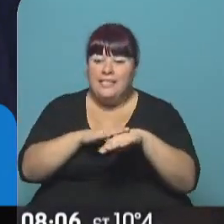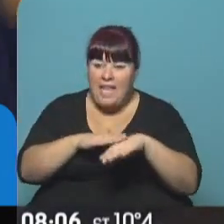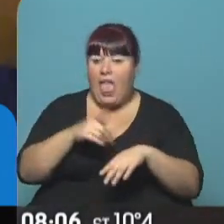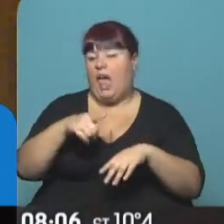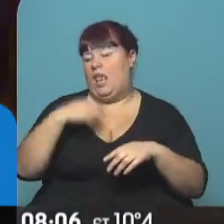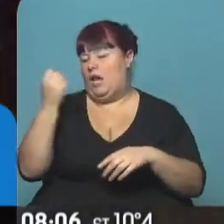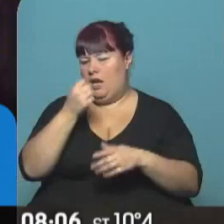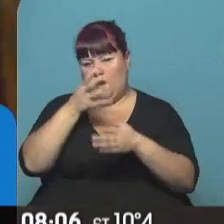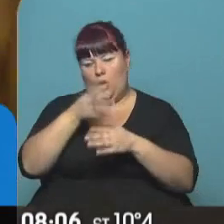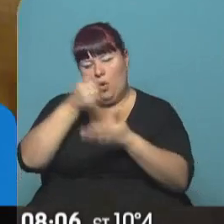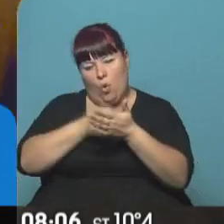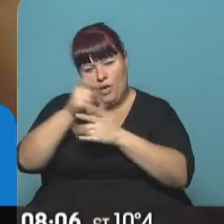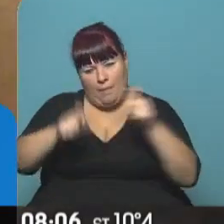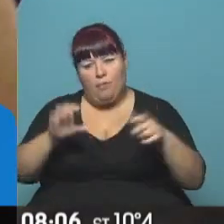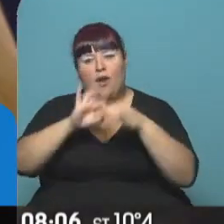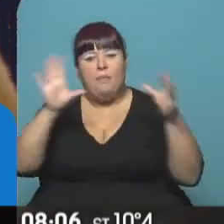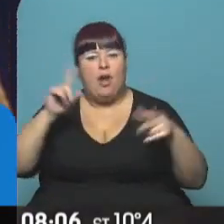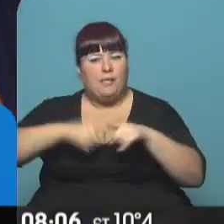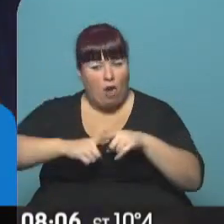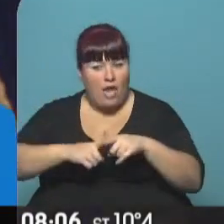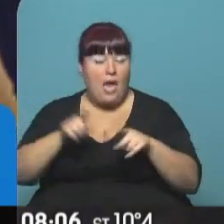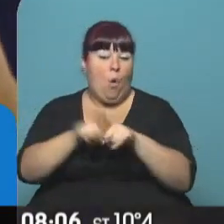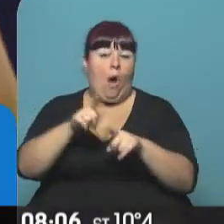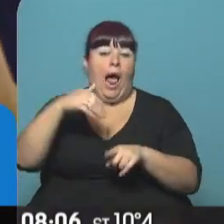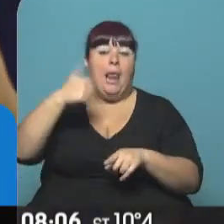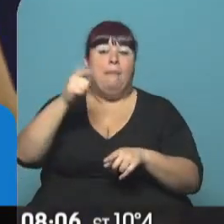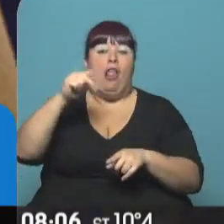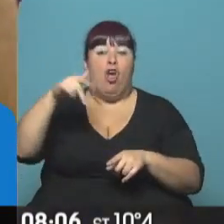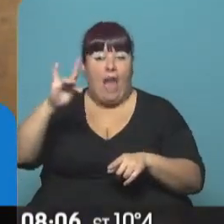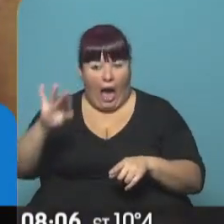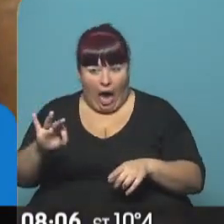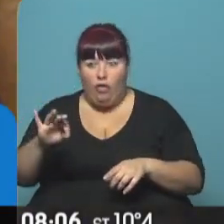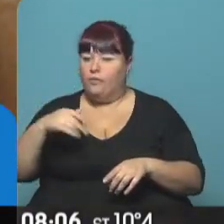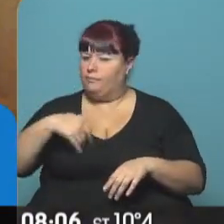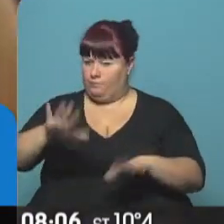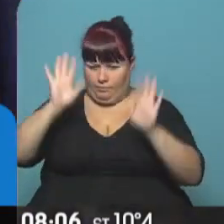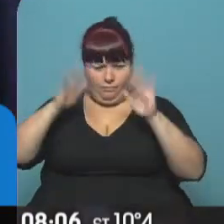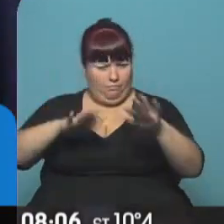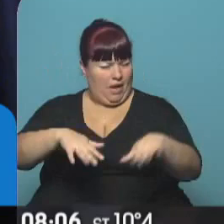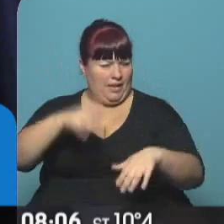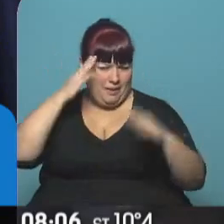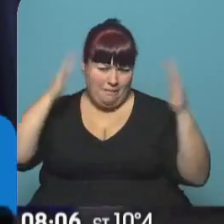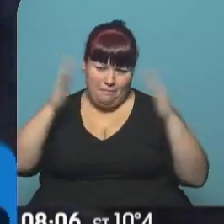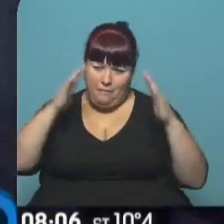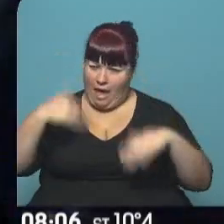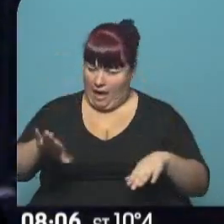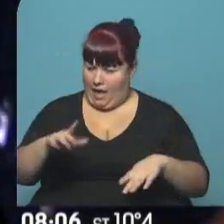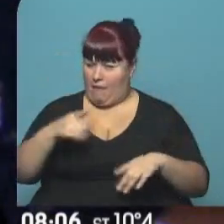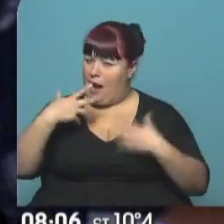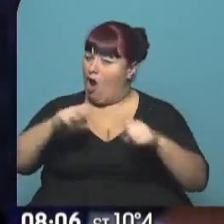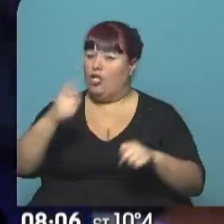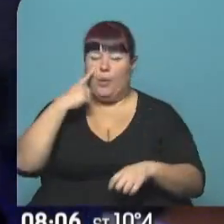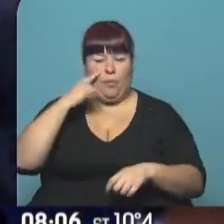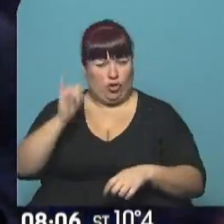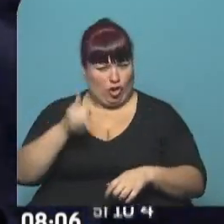cada lucha popular, por la democracia política, el caso Santiago Maldonado, que vamos a movilizarnos terriblemente por la aparición